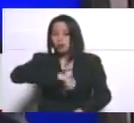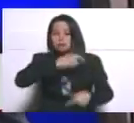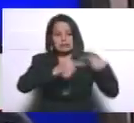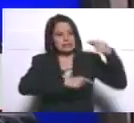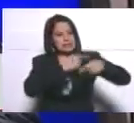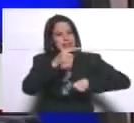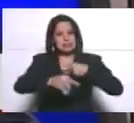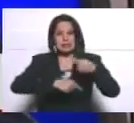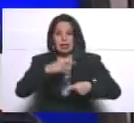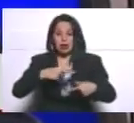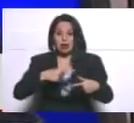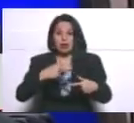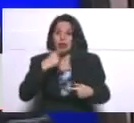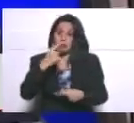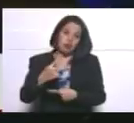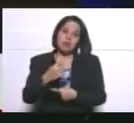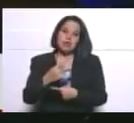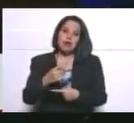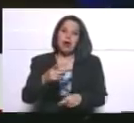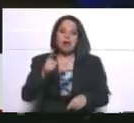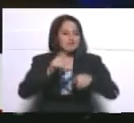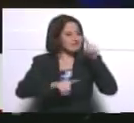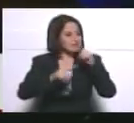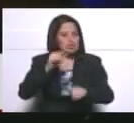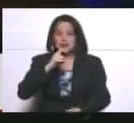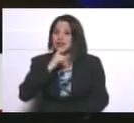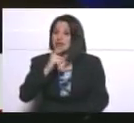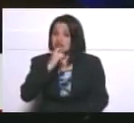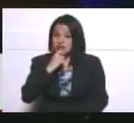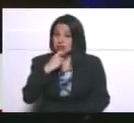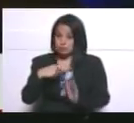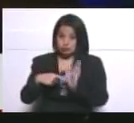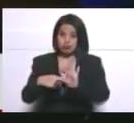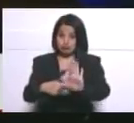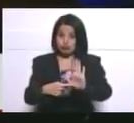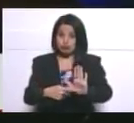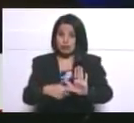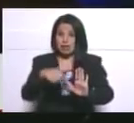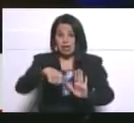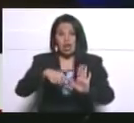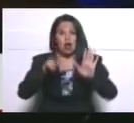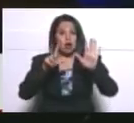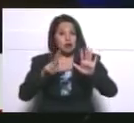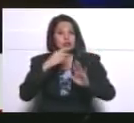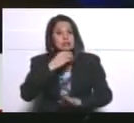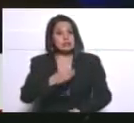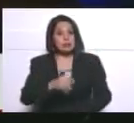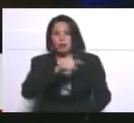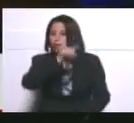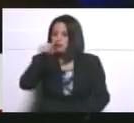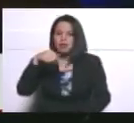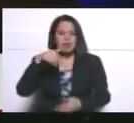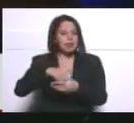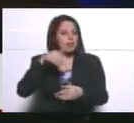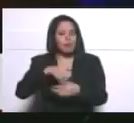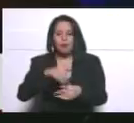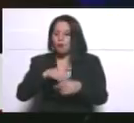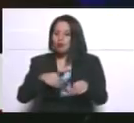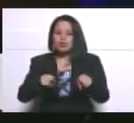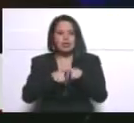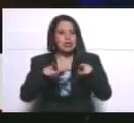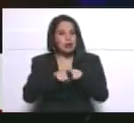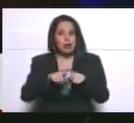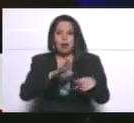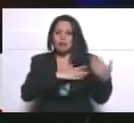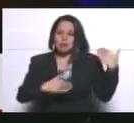dijo, ante circunstancias difíciles que puedan presentarse aquel 8 de diciembre, ustedes voten por Nicolás Maduro. Desde